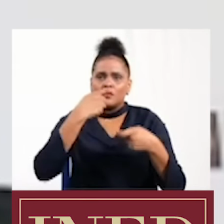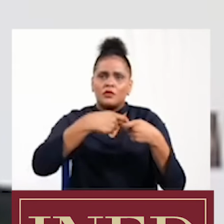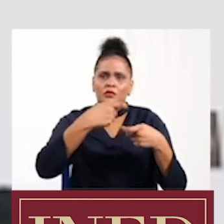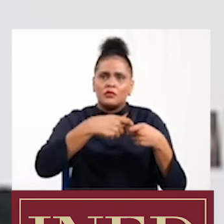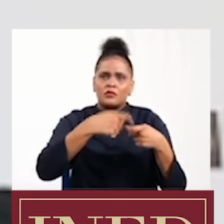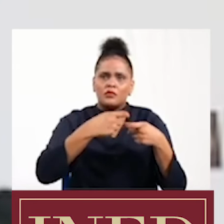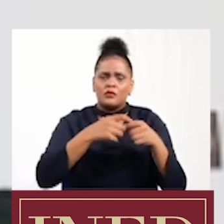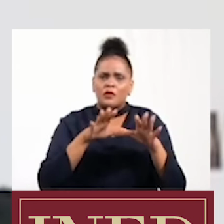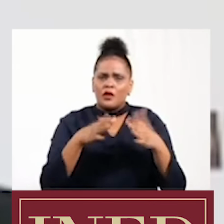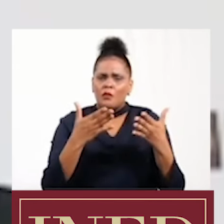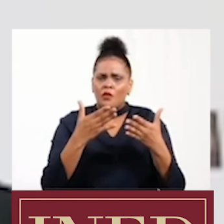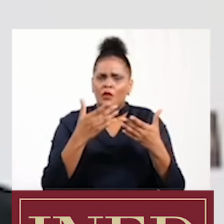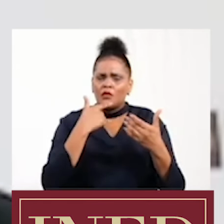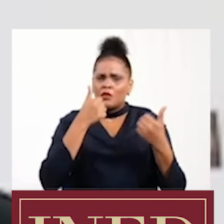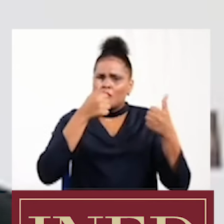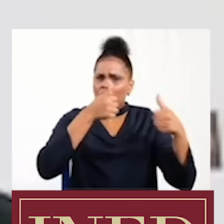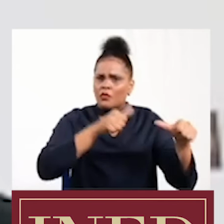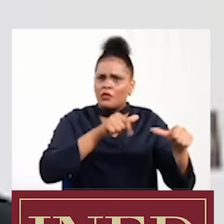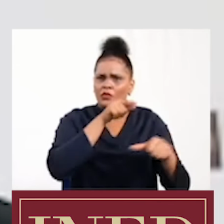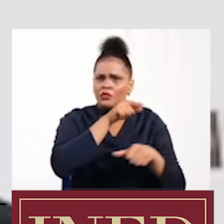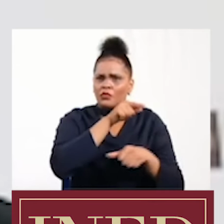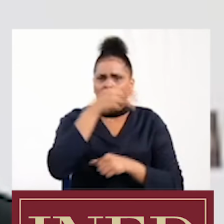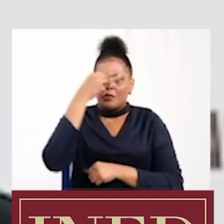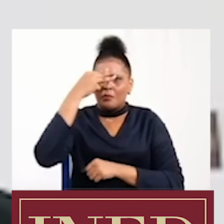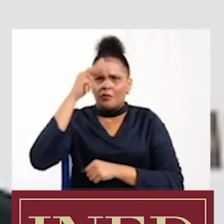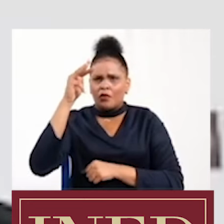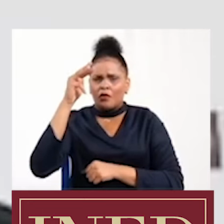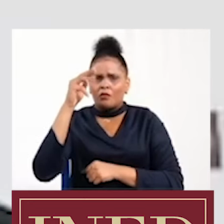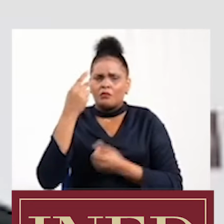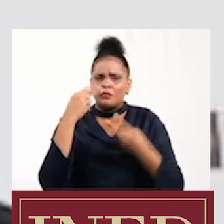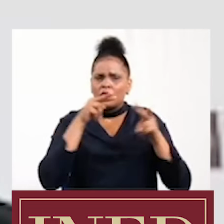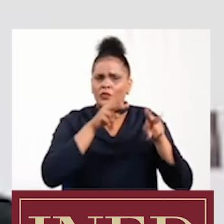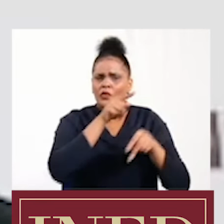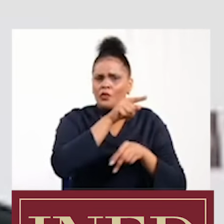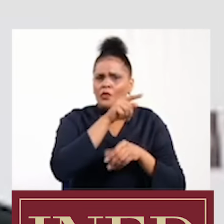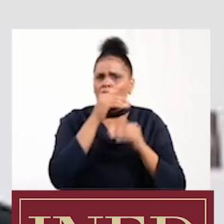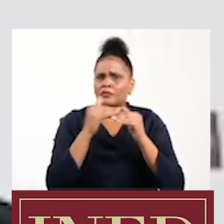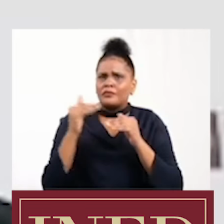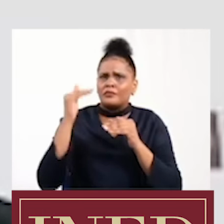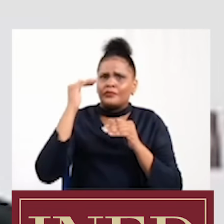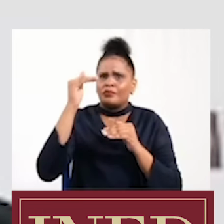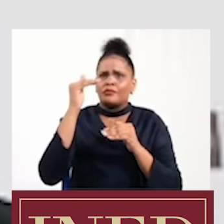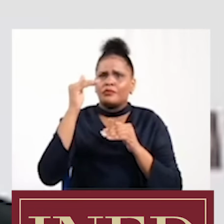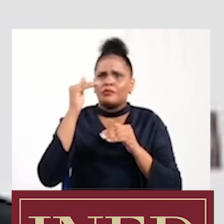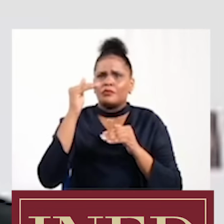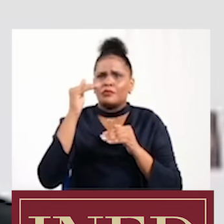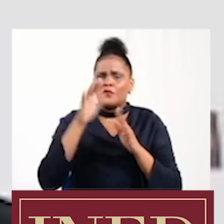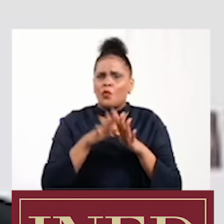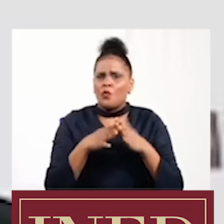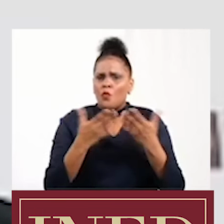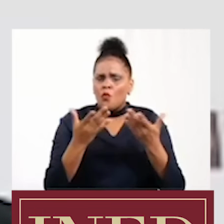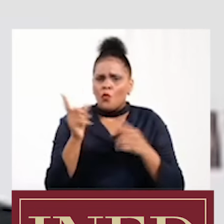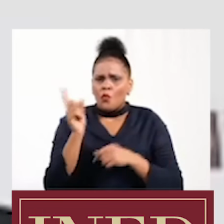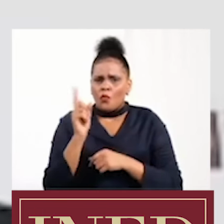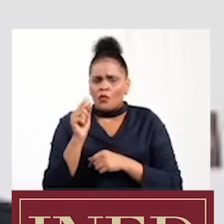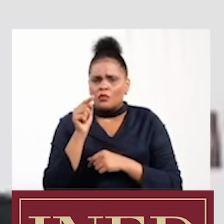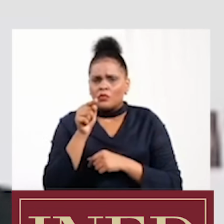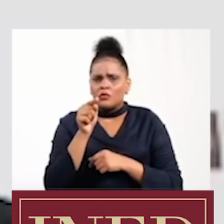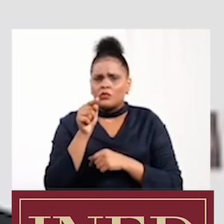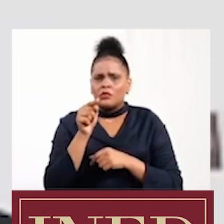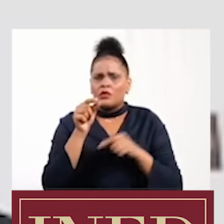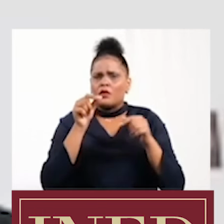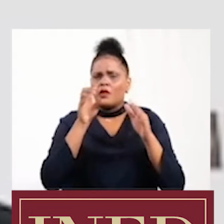que de acuerdo a su presentación méxico mostraba una puntuación alta en cuanto a la dimensión